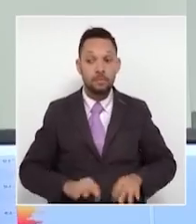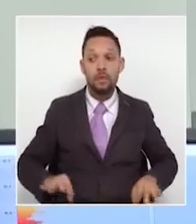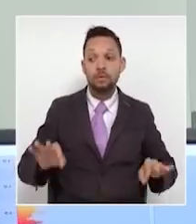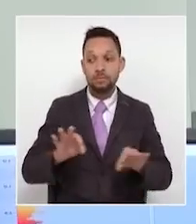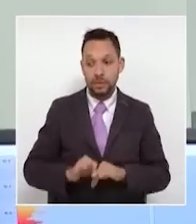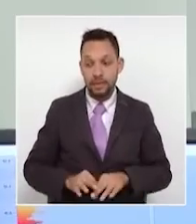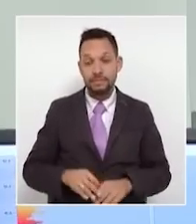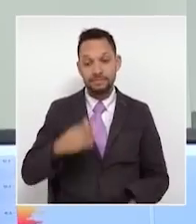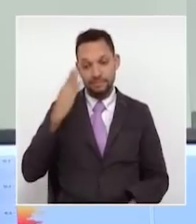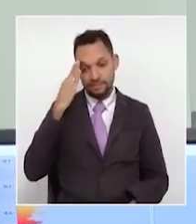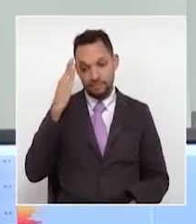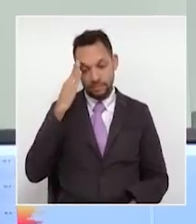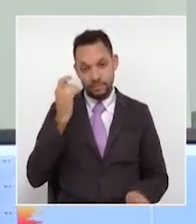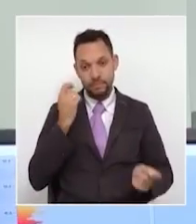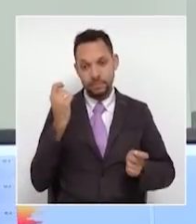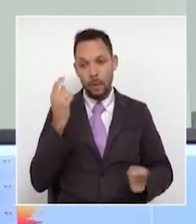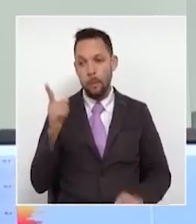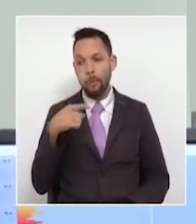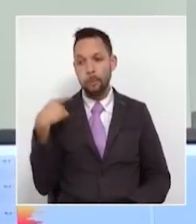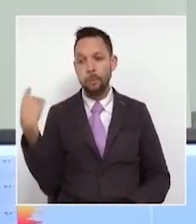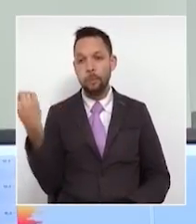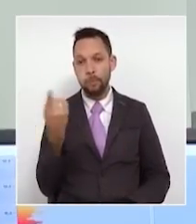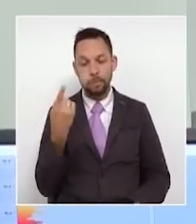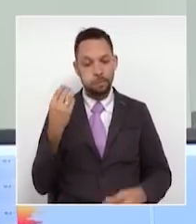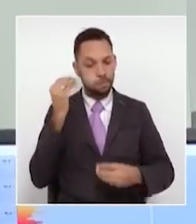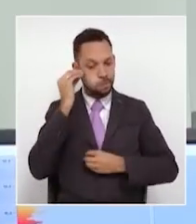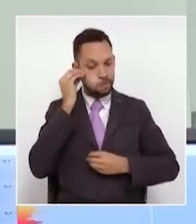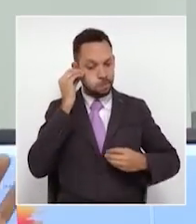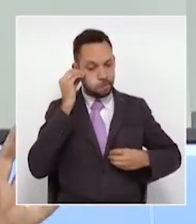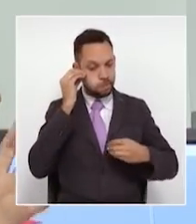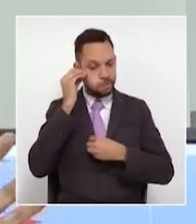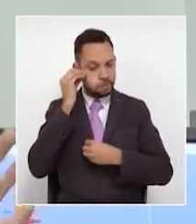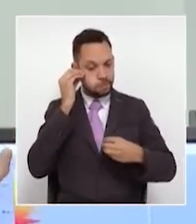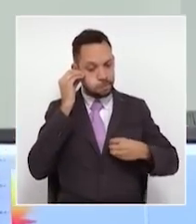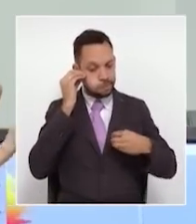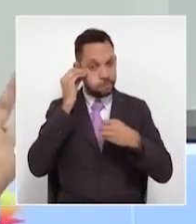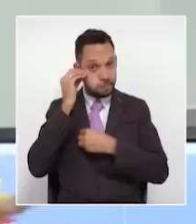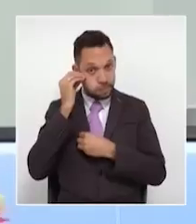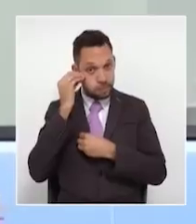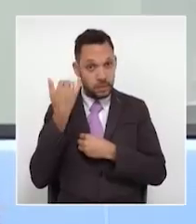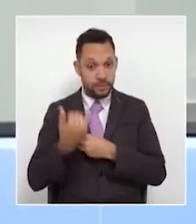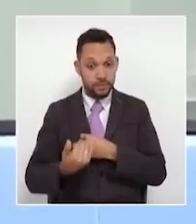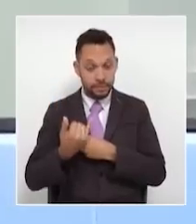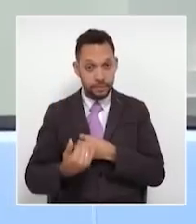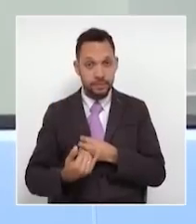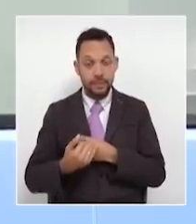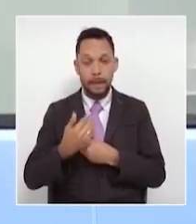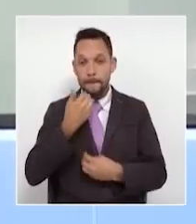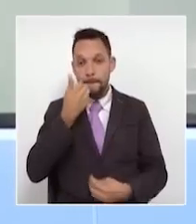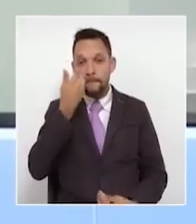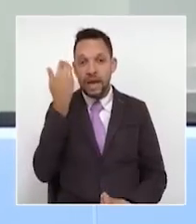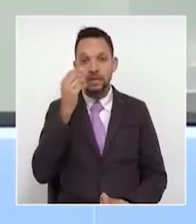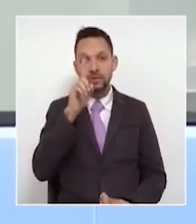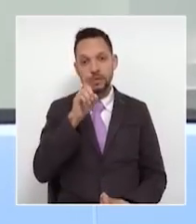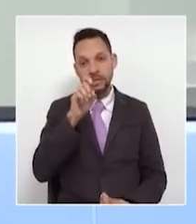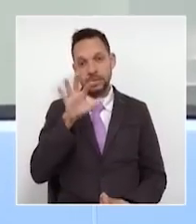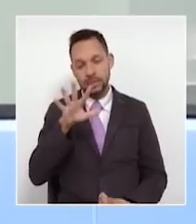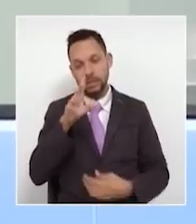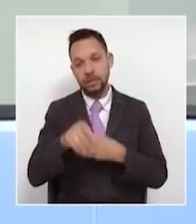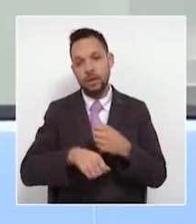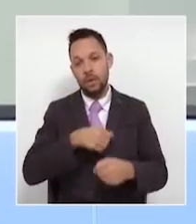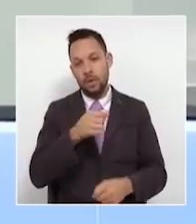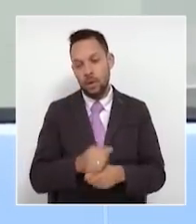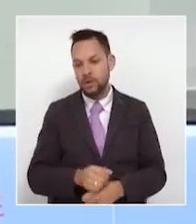generalmente estos diagnóstico se dan en edades mayores a 65 años pero debido a los